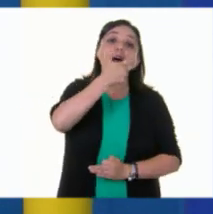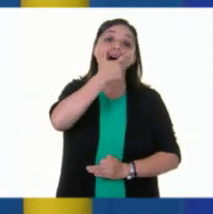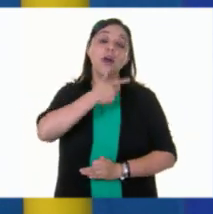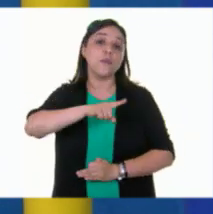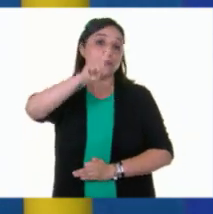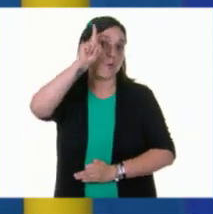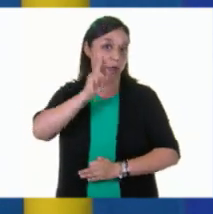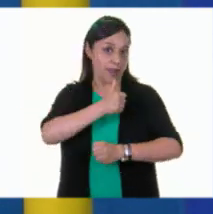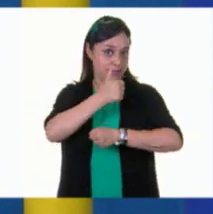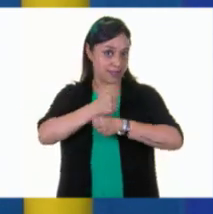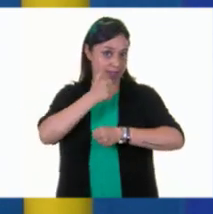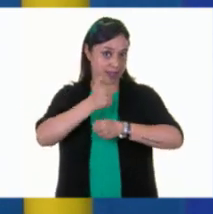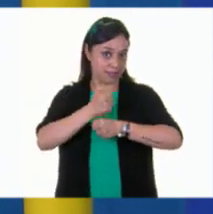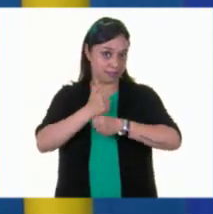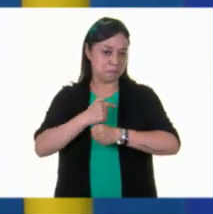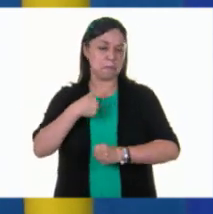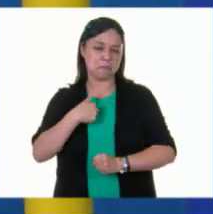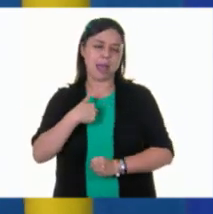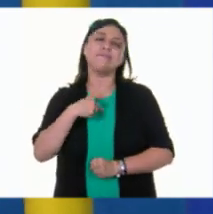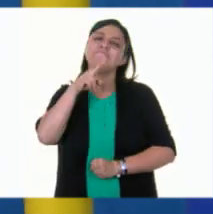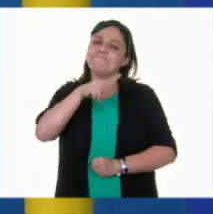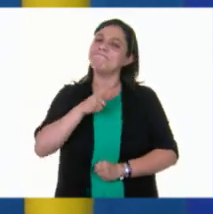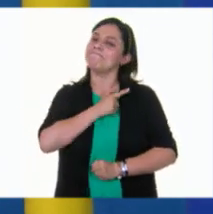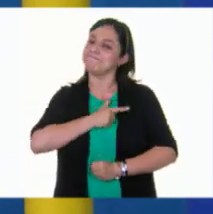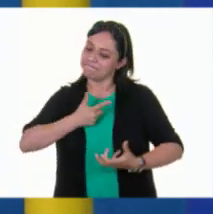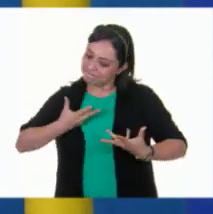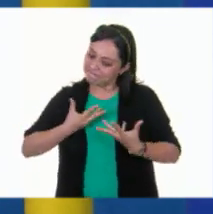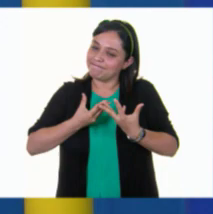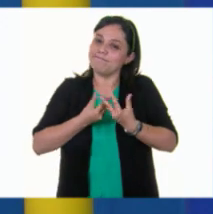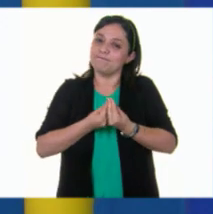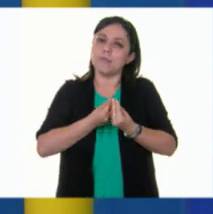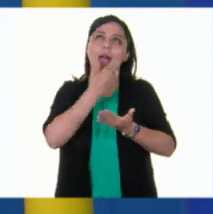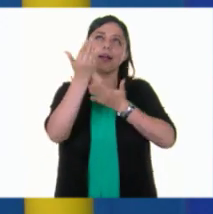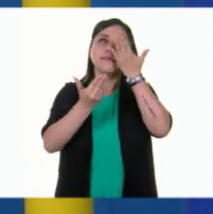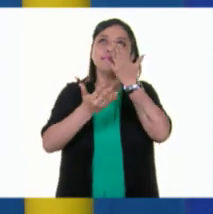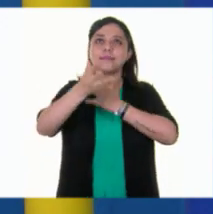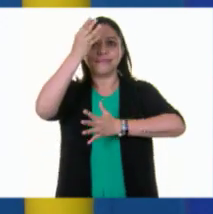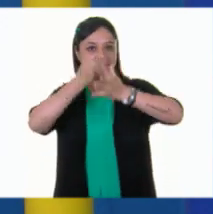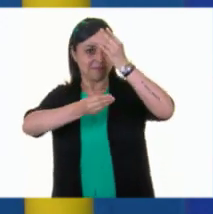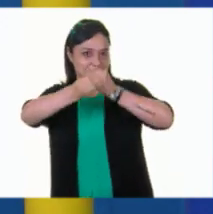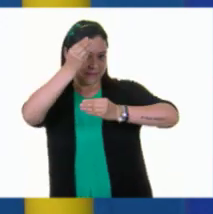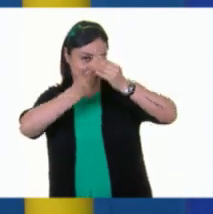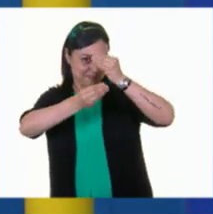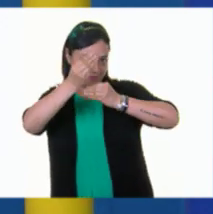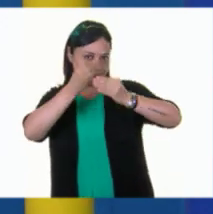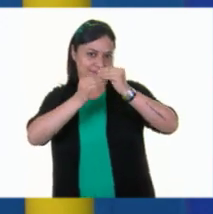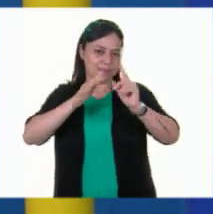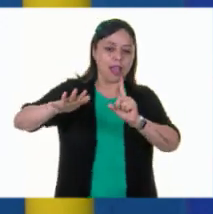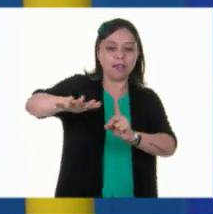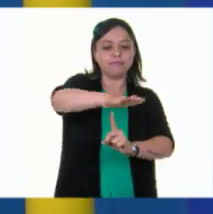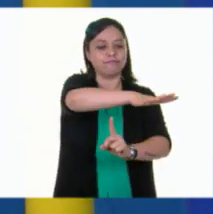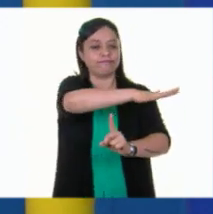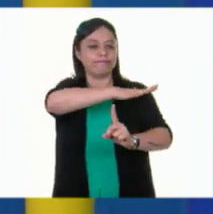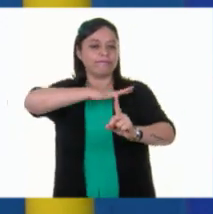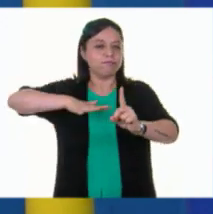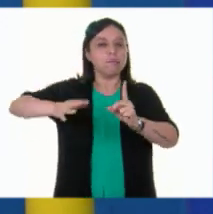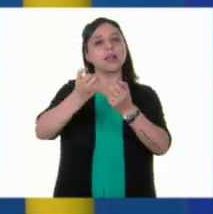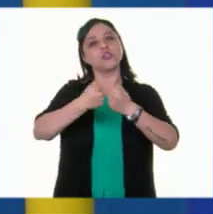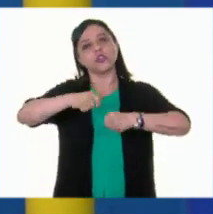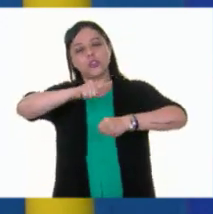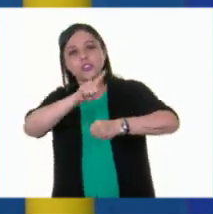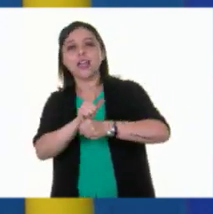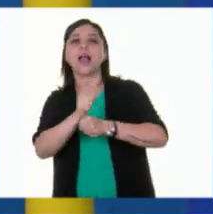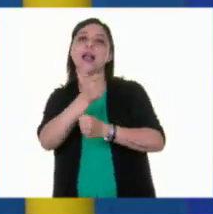grado? Para mí es un placer estar aquí nuevamente estudiando y aprendiendo más sobre las condiciones ambientales, sociales